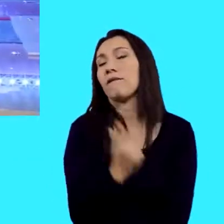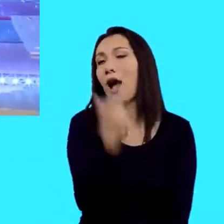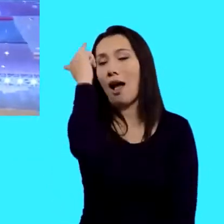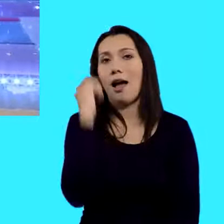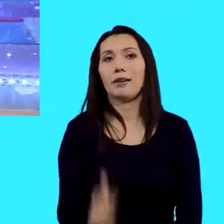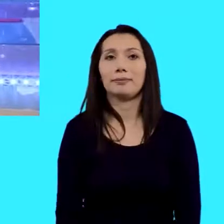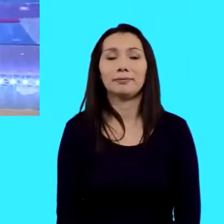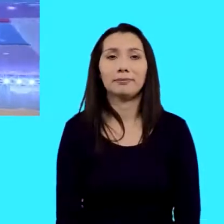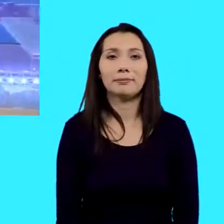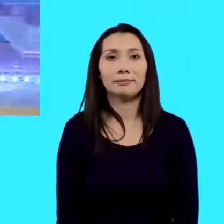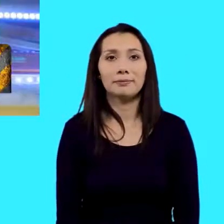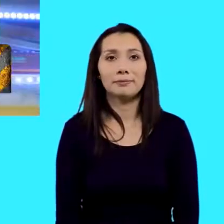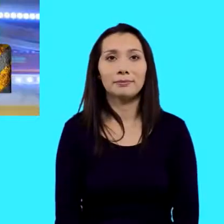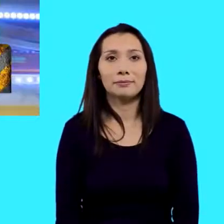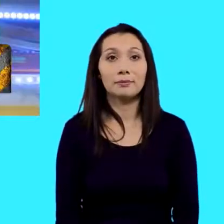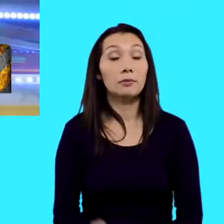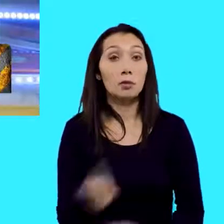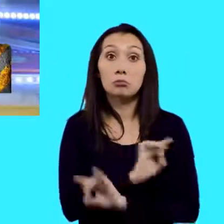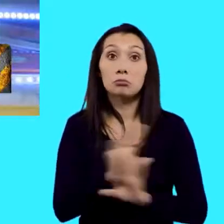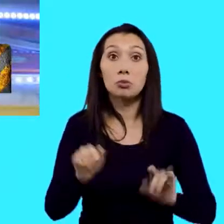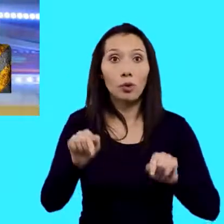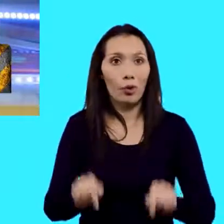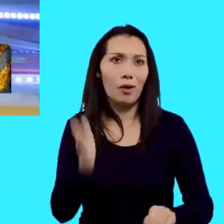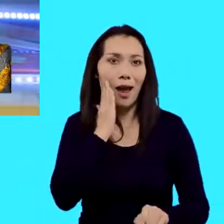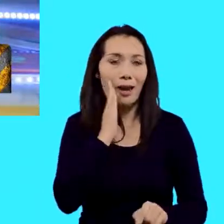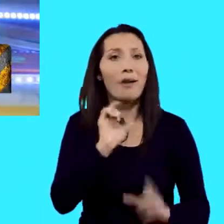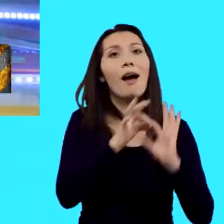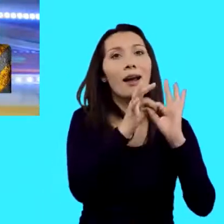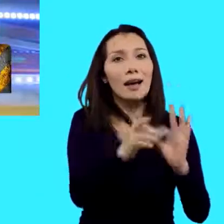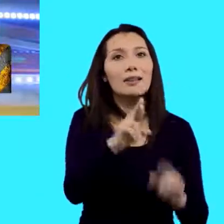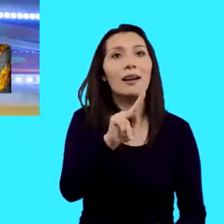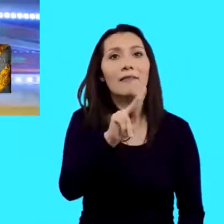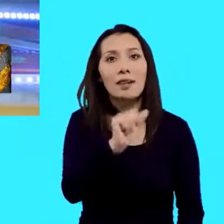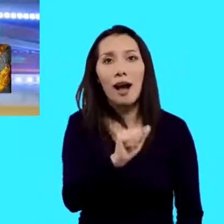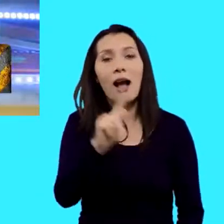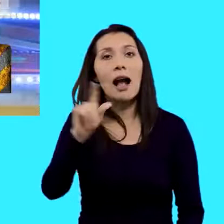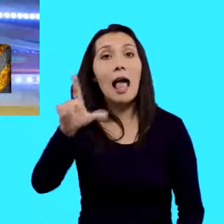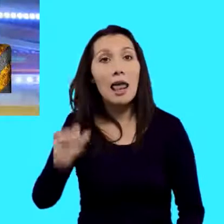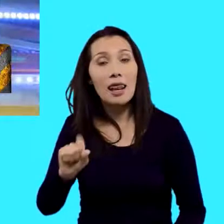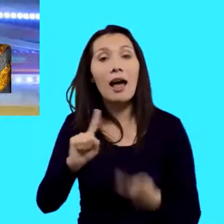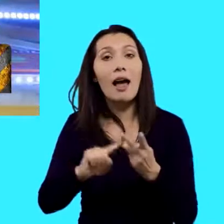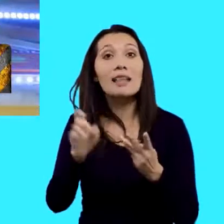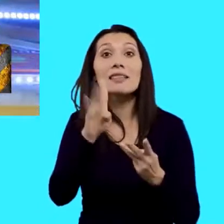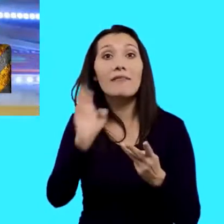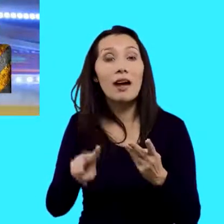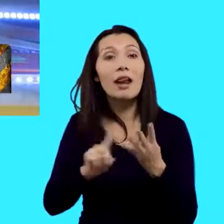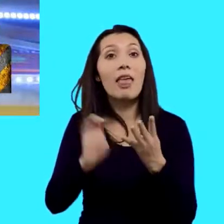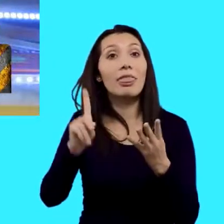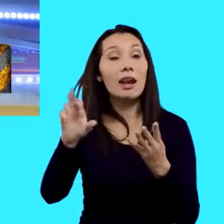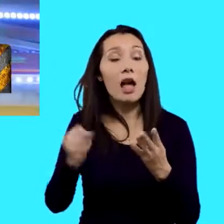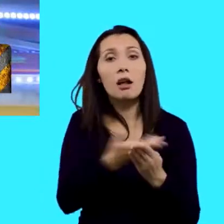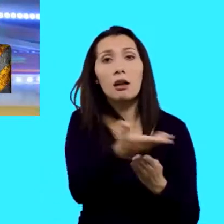son bacanes. Esto es todo por hoy, queridos. Gracias a Ripka, Kaila, Esteban, Andrea y